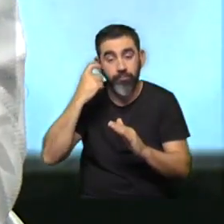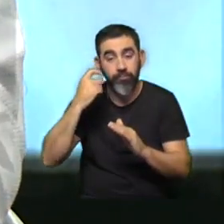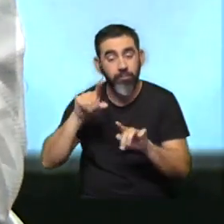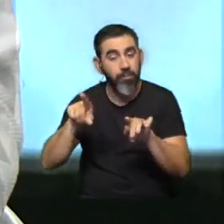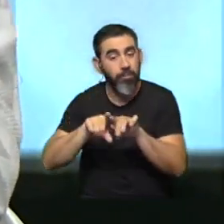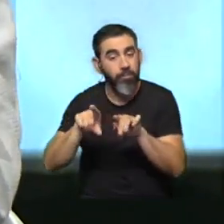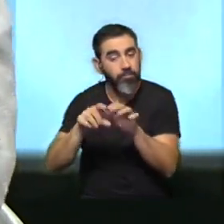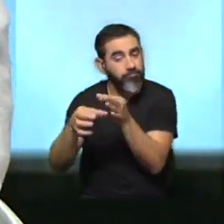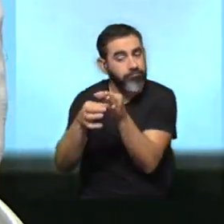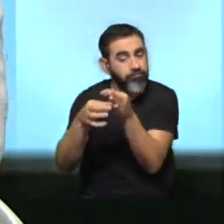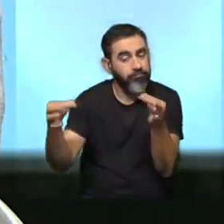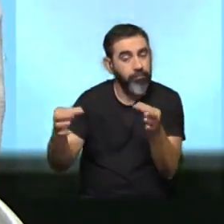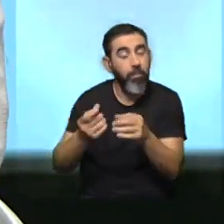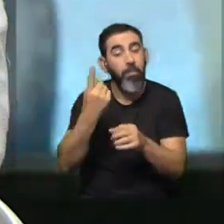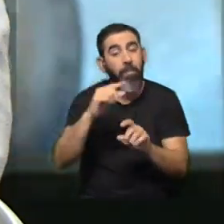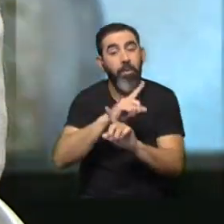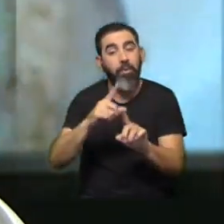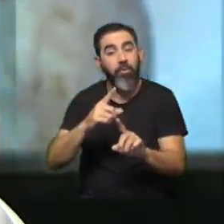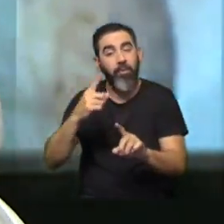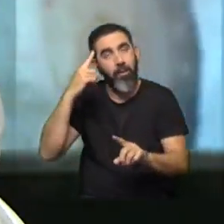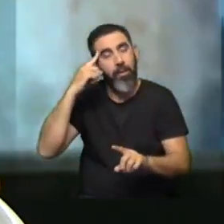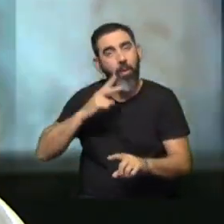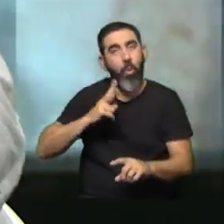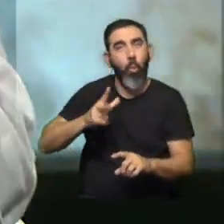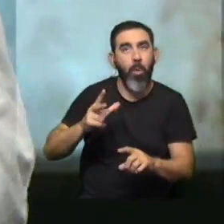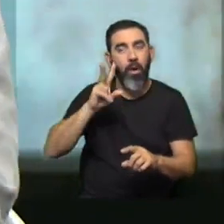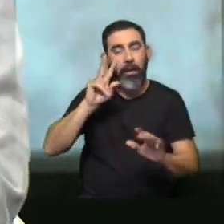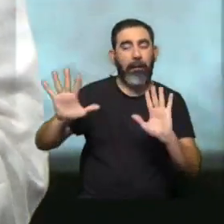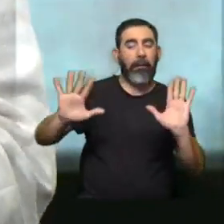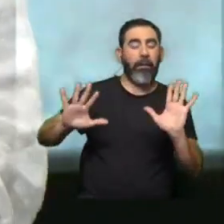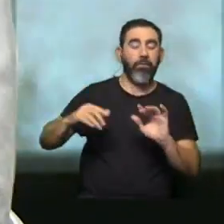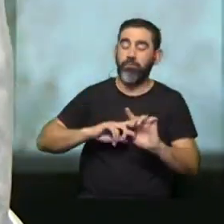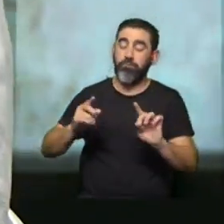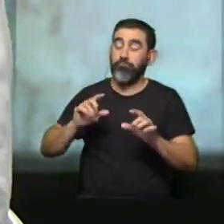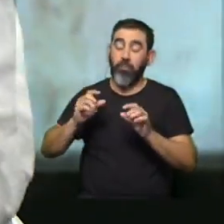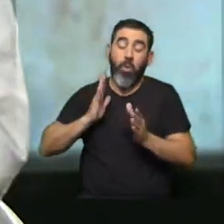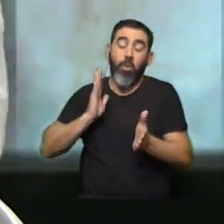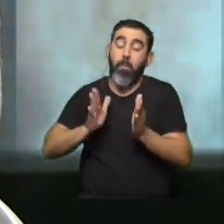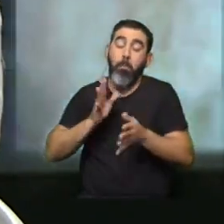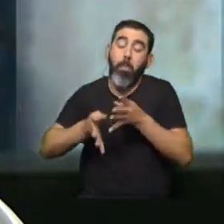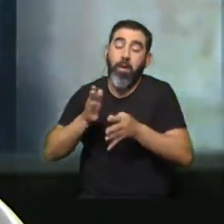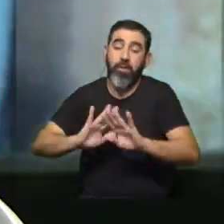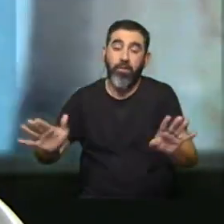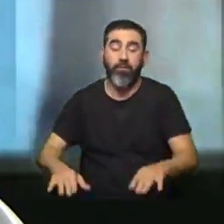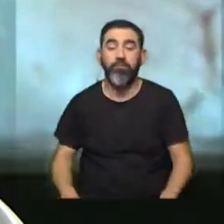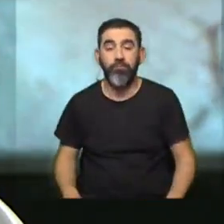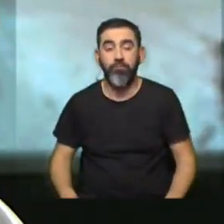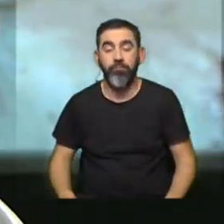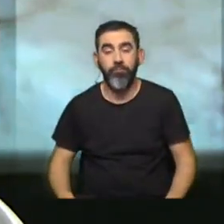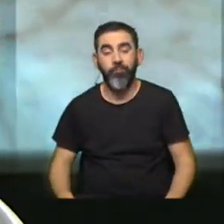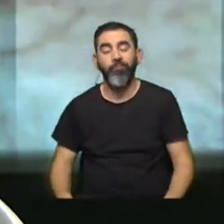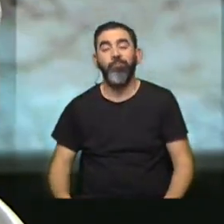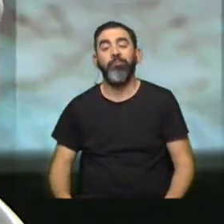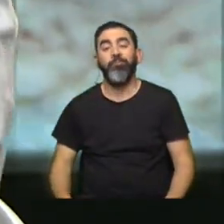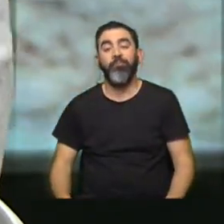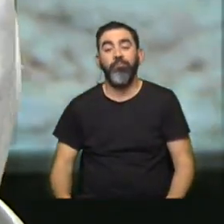misma sofisticación, pero no el sesgo ese de que, que no lo voy a ver porque no quiero verlo, que los humanos somos humanos y tendemos